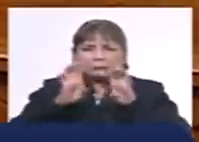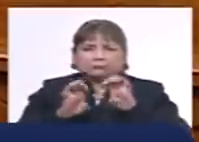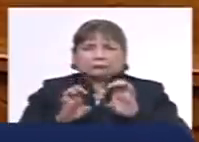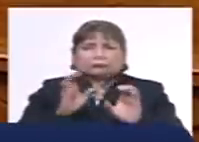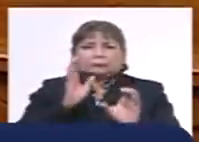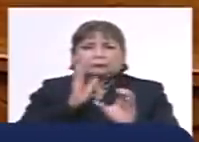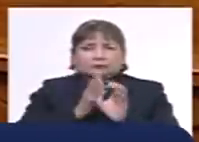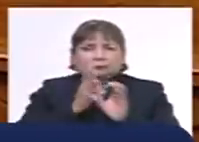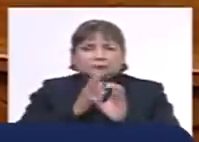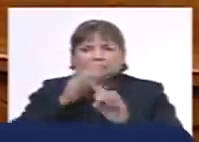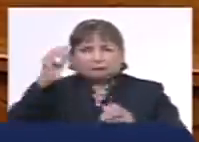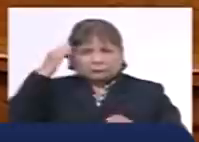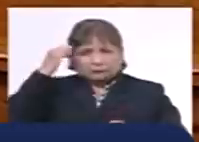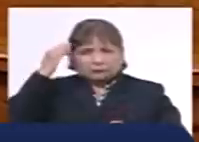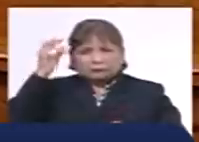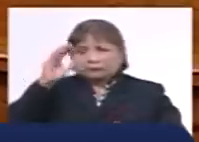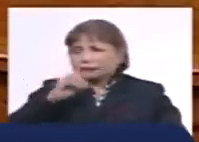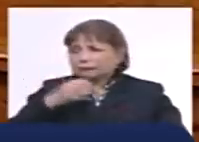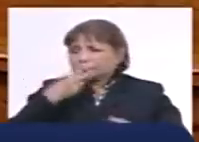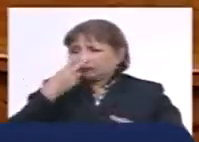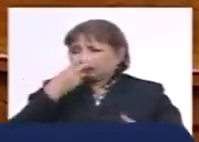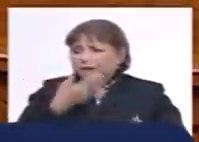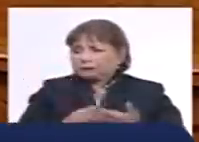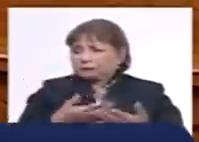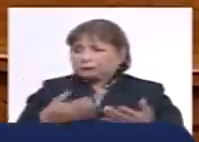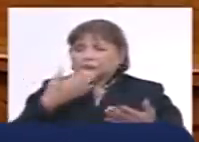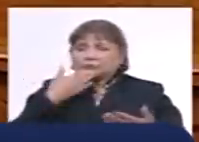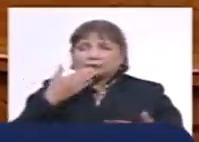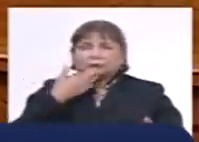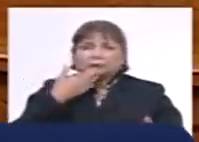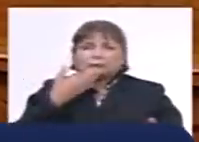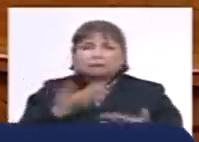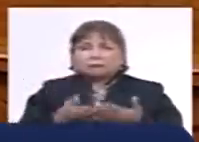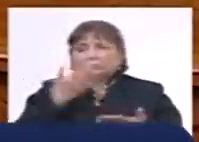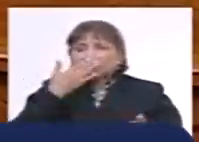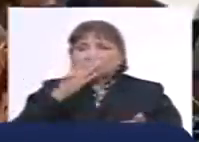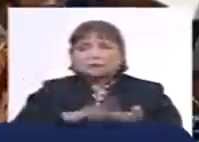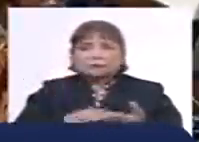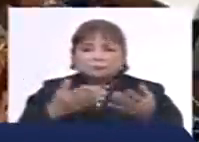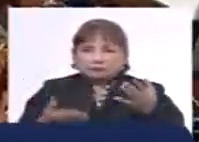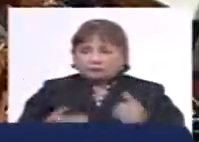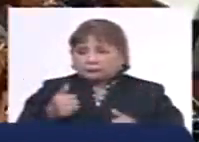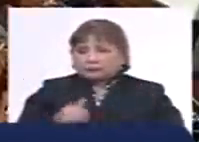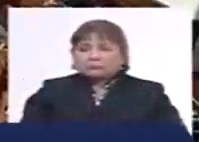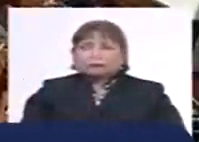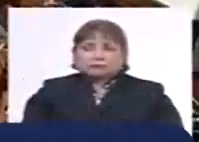psiquiátrico para ver quién se encuentra mal.